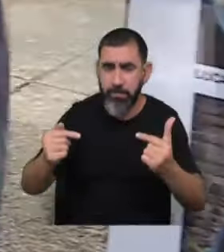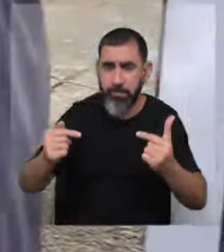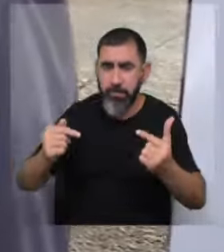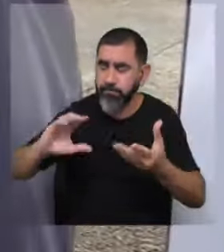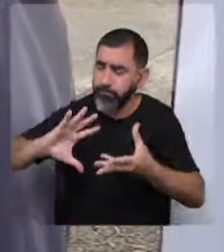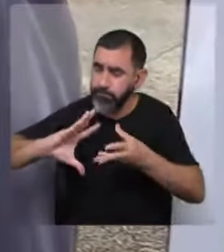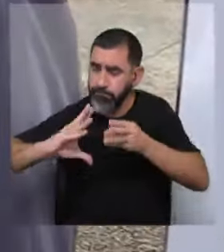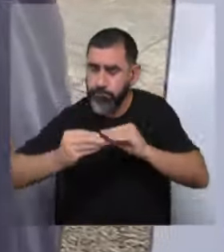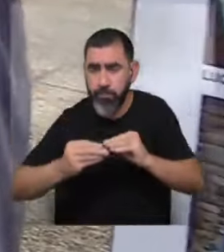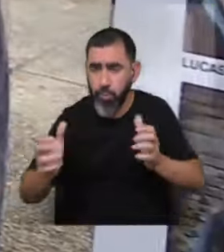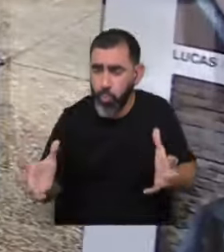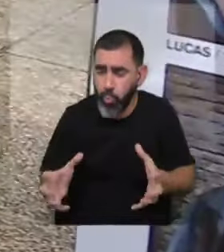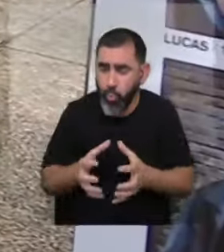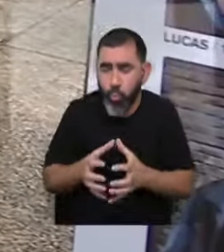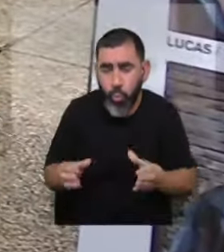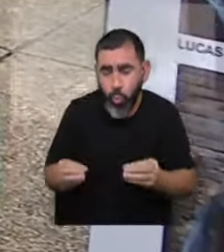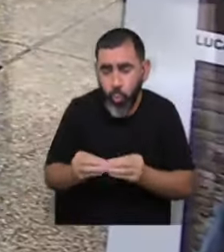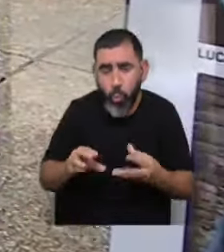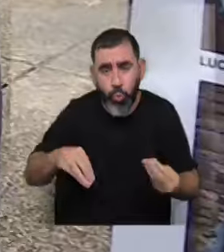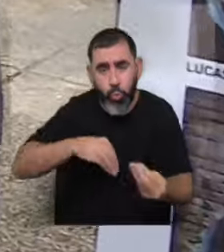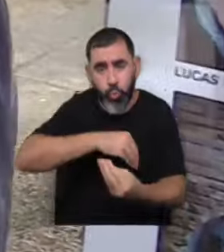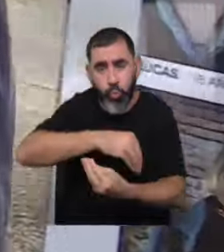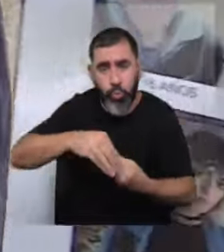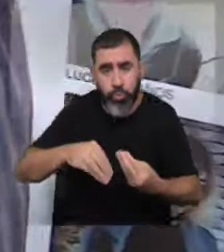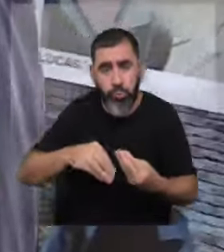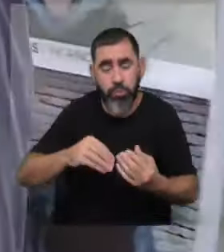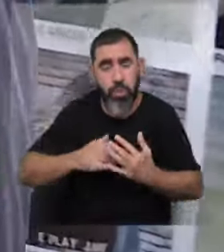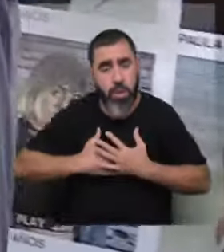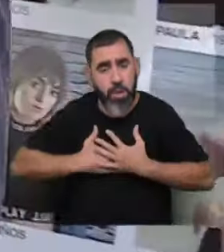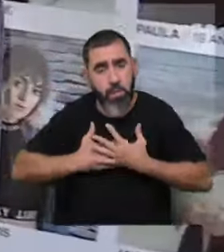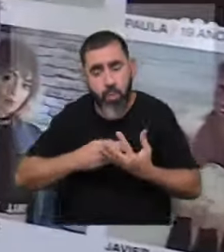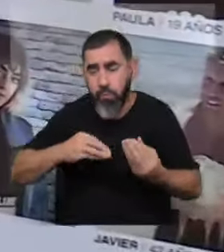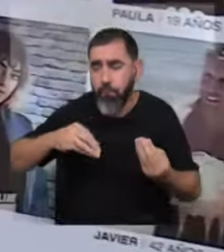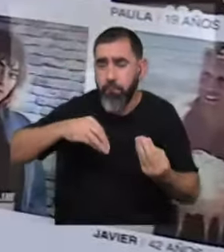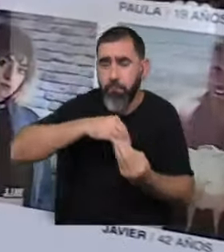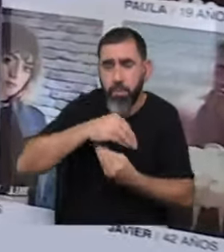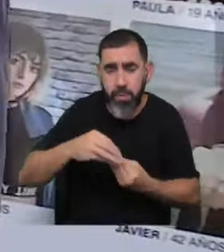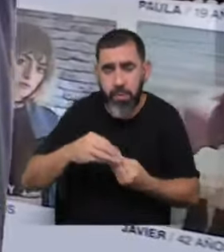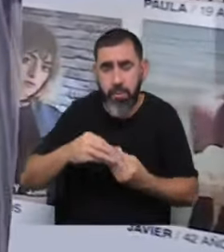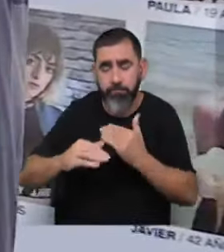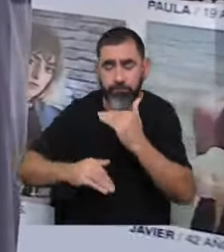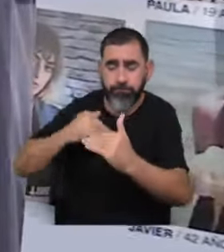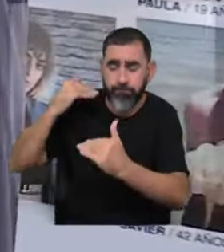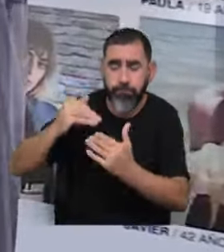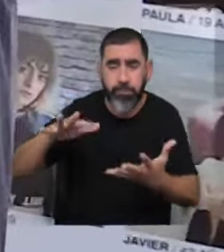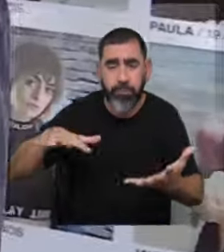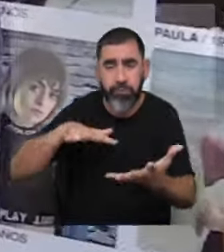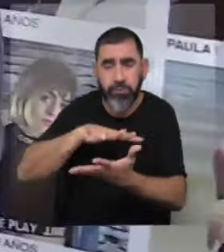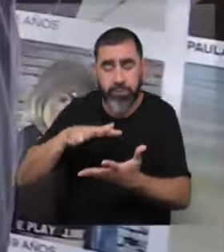hagamos todos juntos en amor, en familia, superemos todas